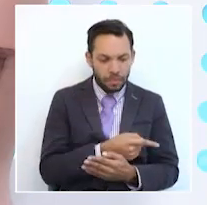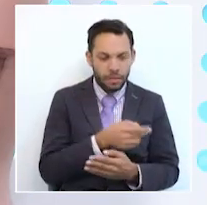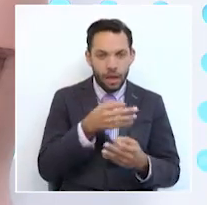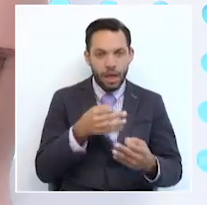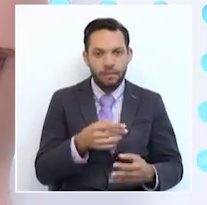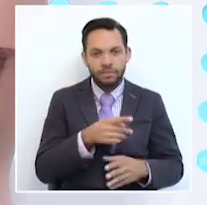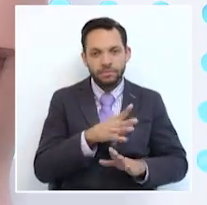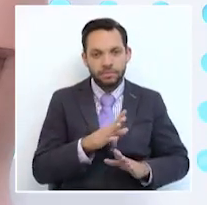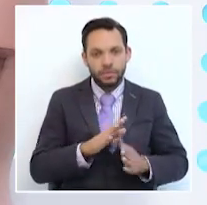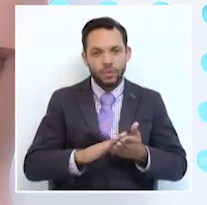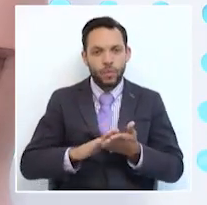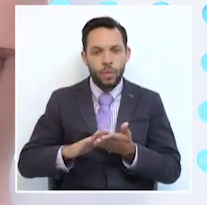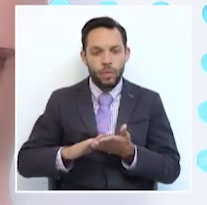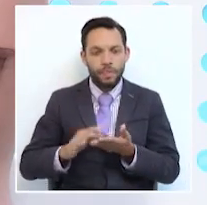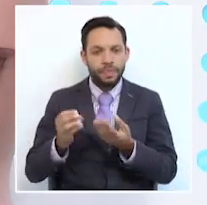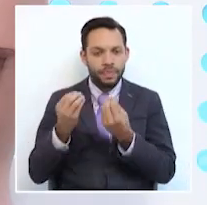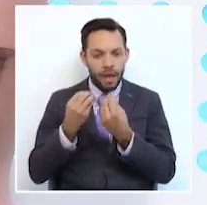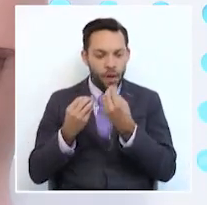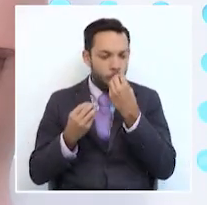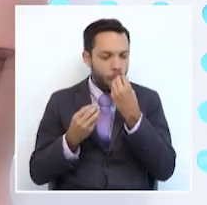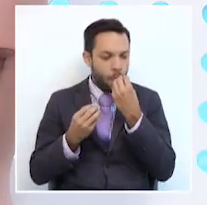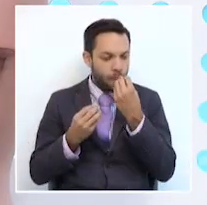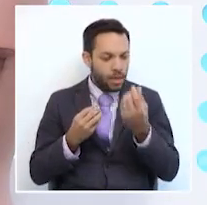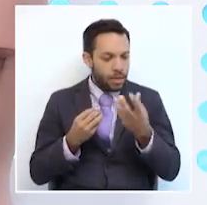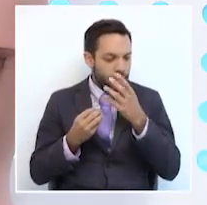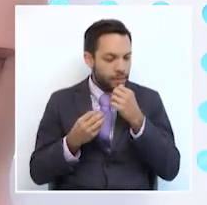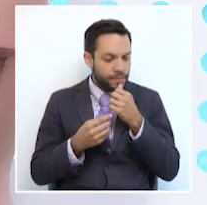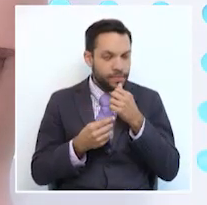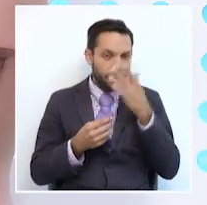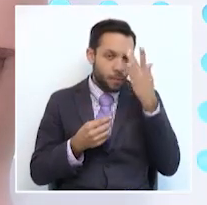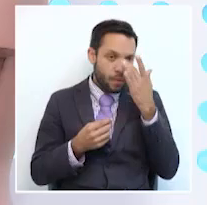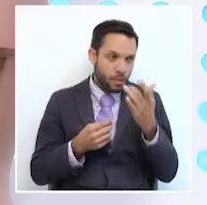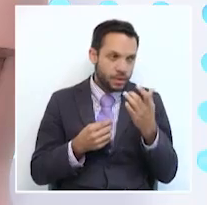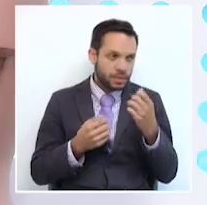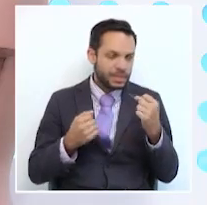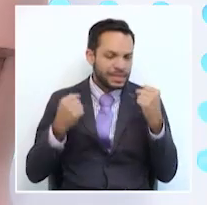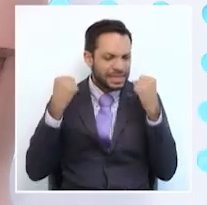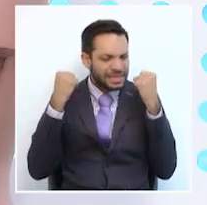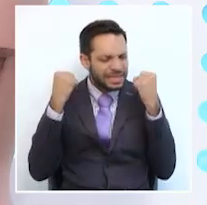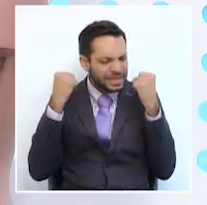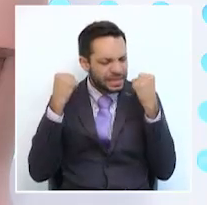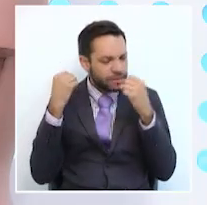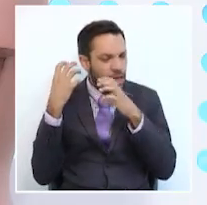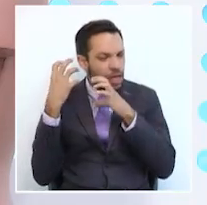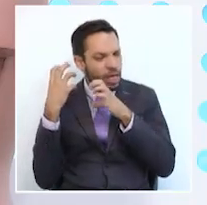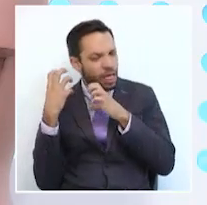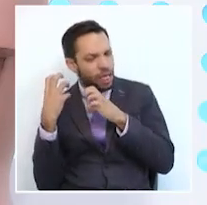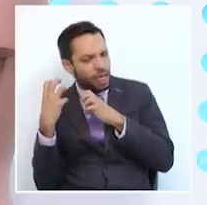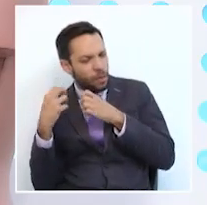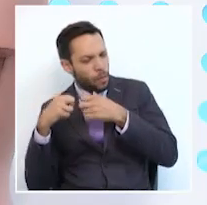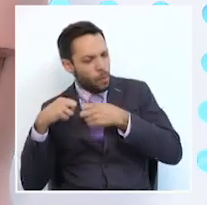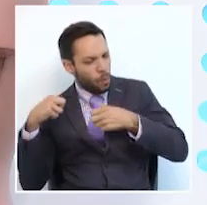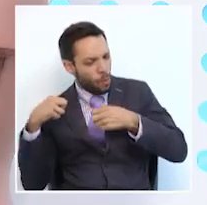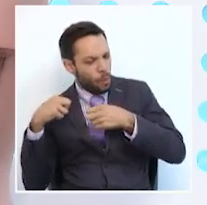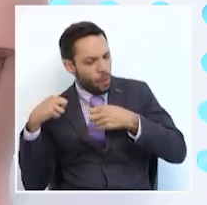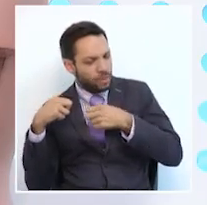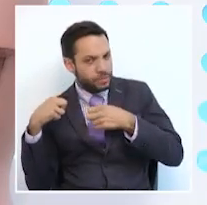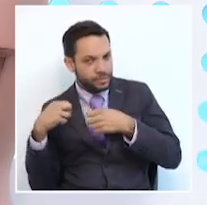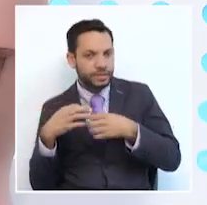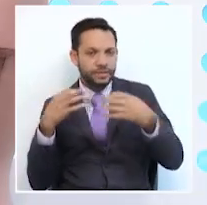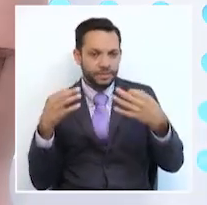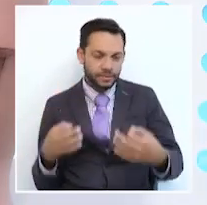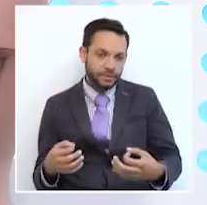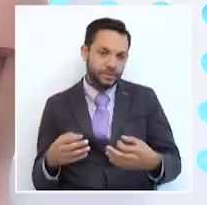comer pero tan raro porque cuando esta atención a ella se empeora del dolor porque es que la fibromialgia